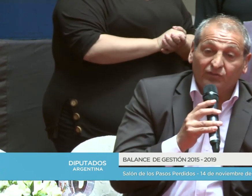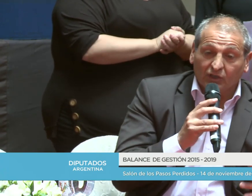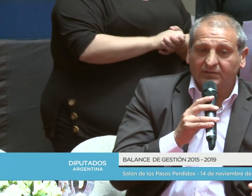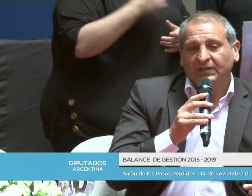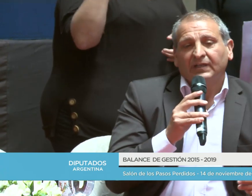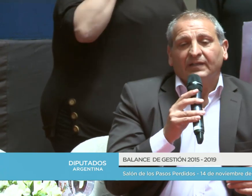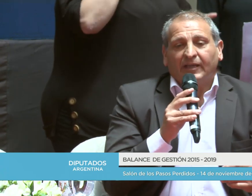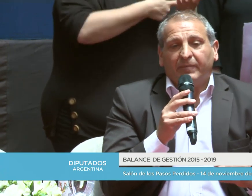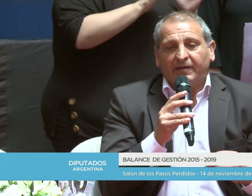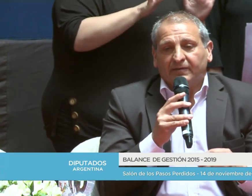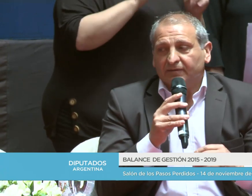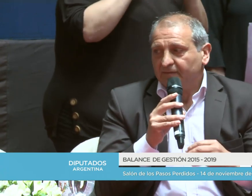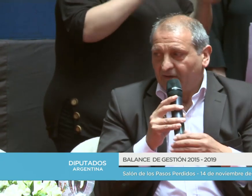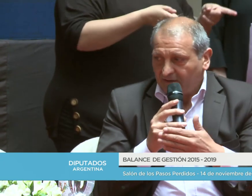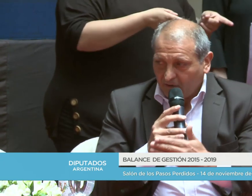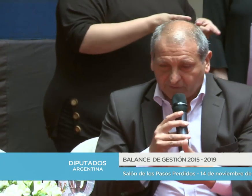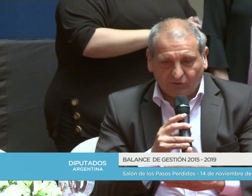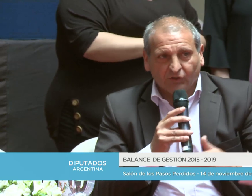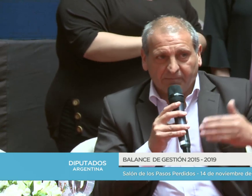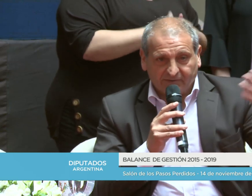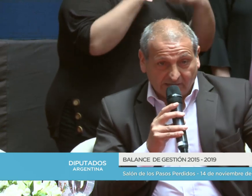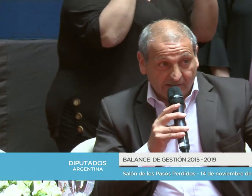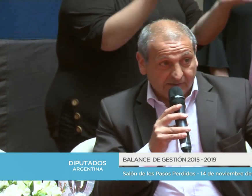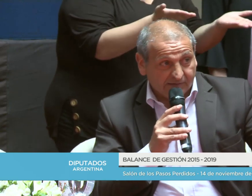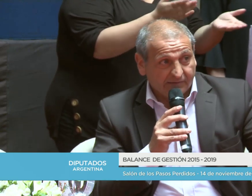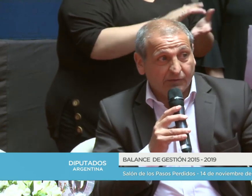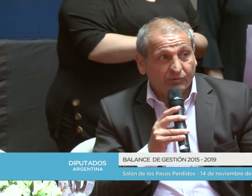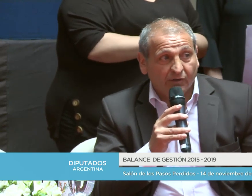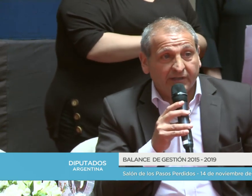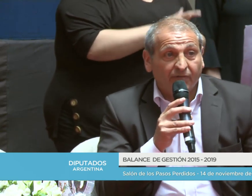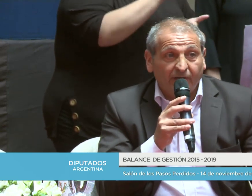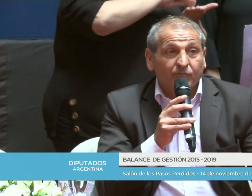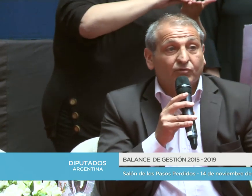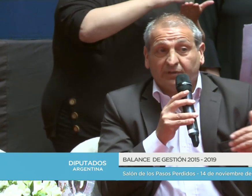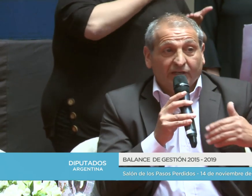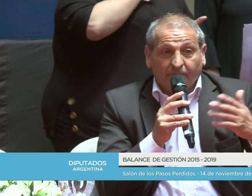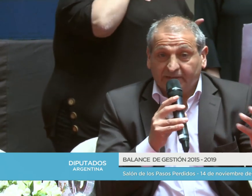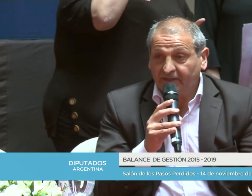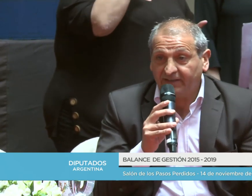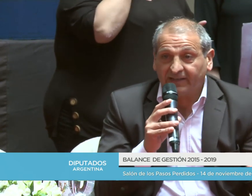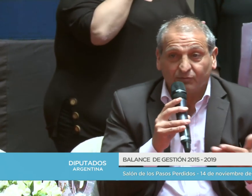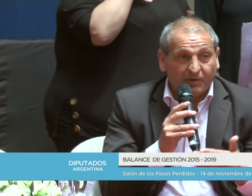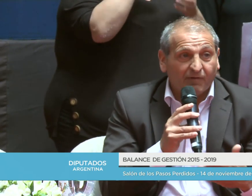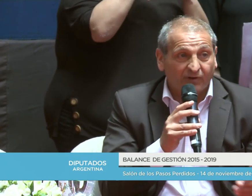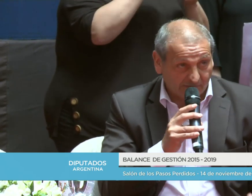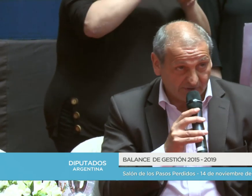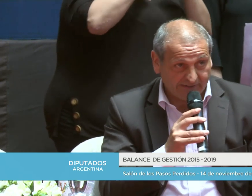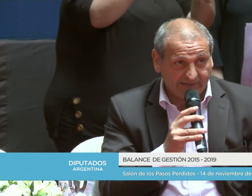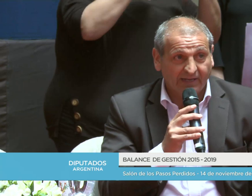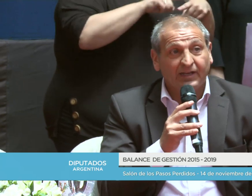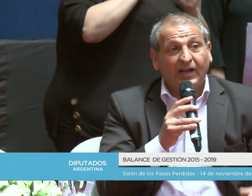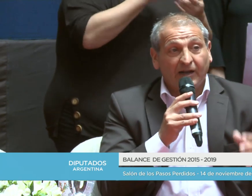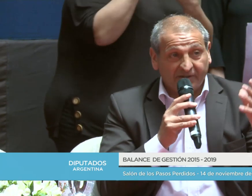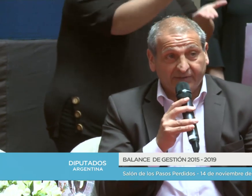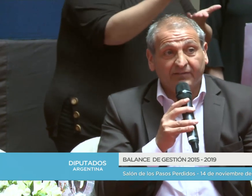en esa decisión también le ofreció al diputado Daniel Filmus, que no pertenecía a su misma fuerza